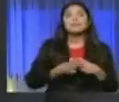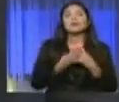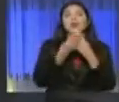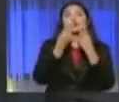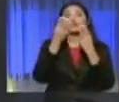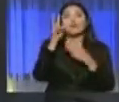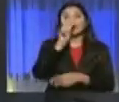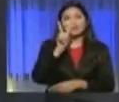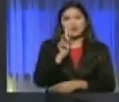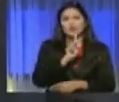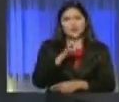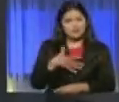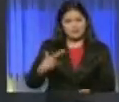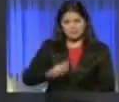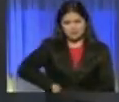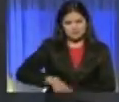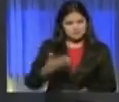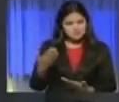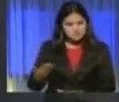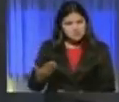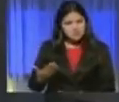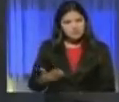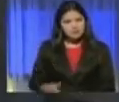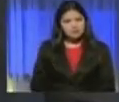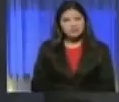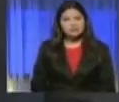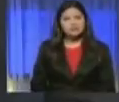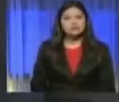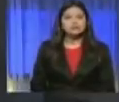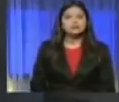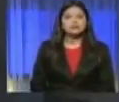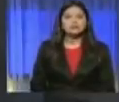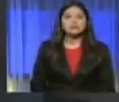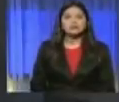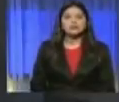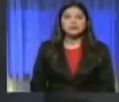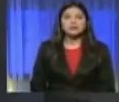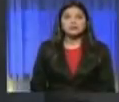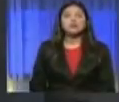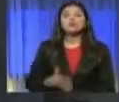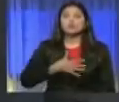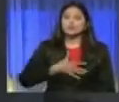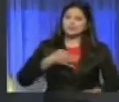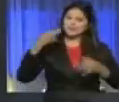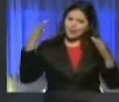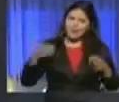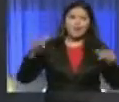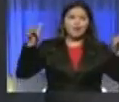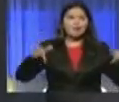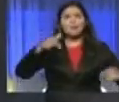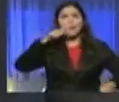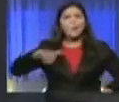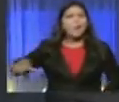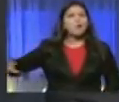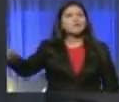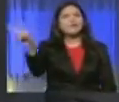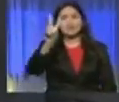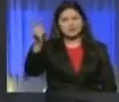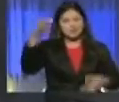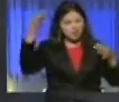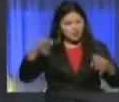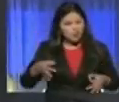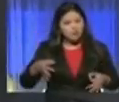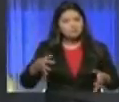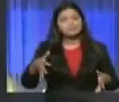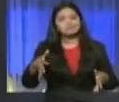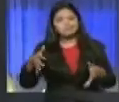Venezuela. Estamos convencidos que el pueblo venezolano vencerá y